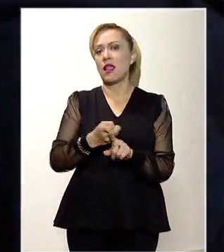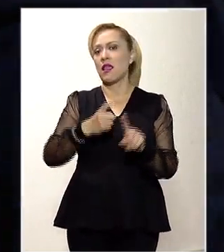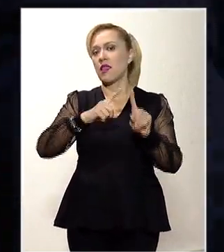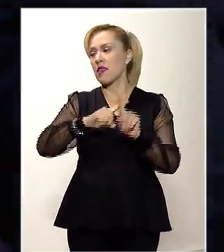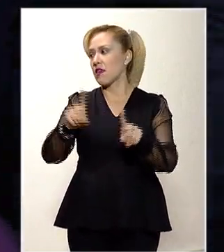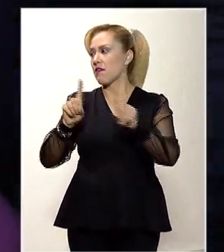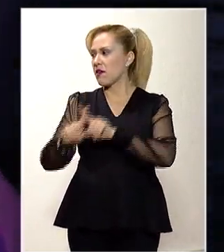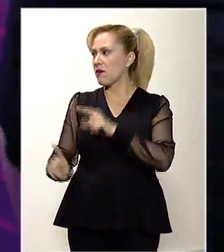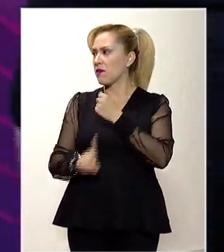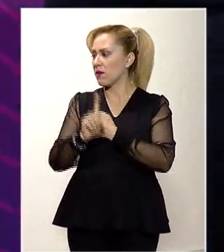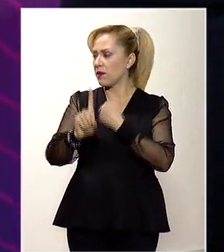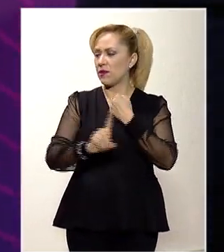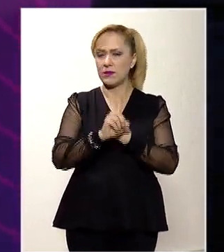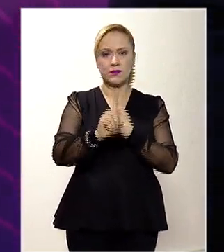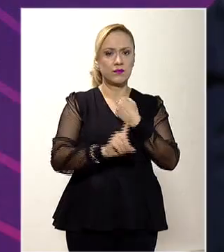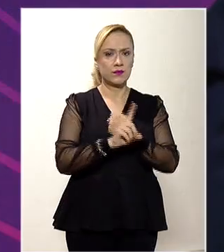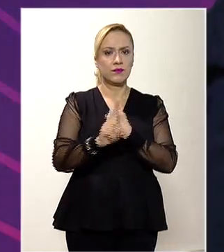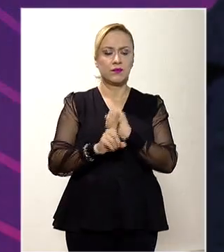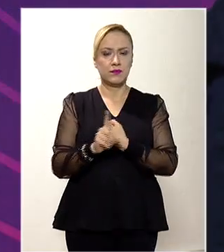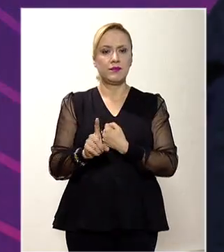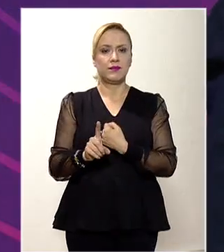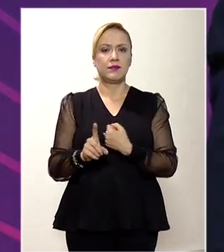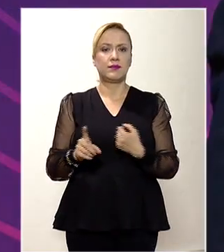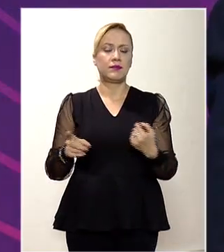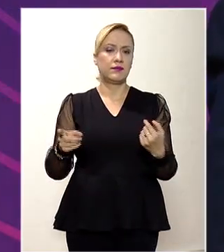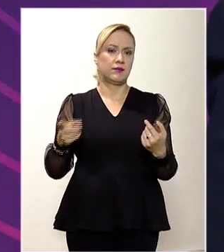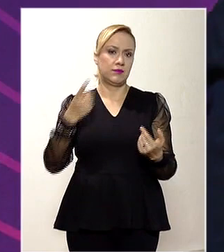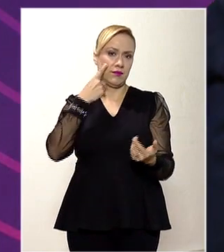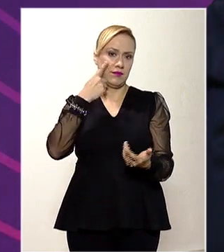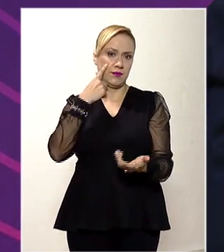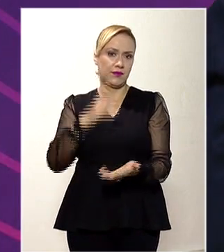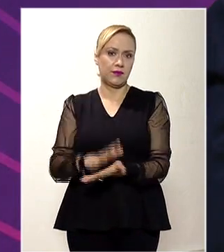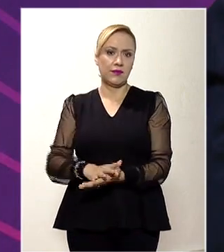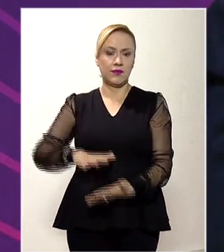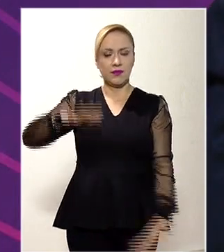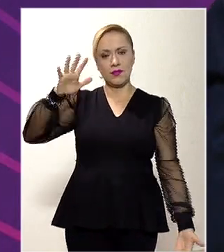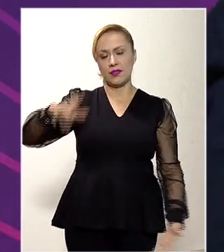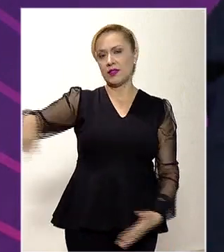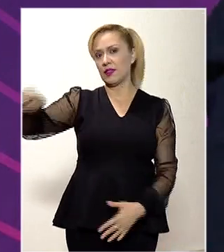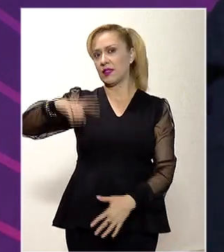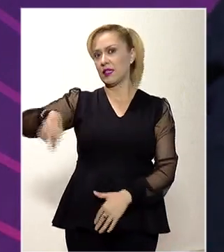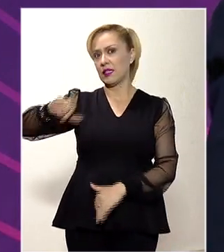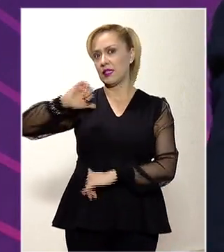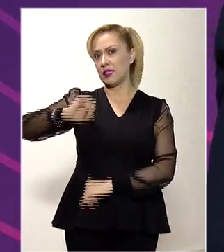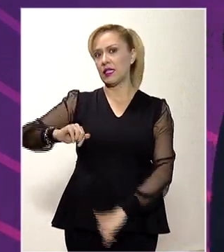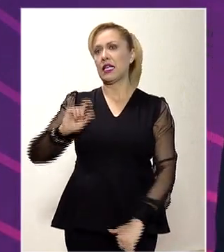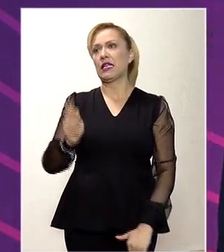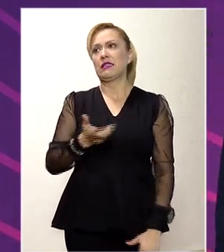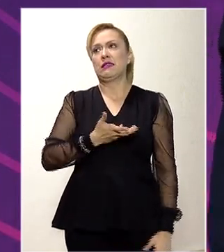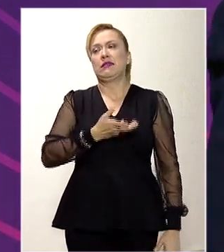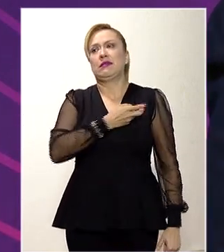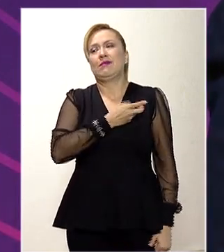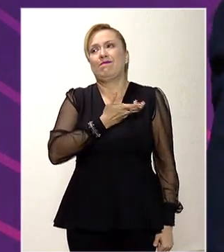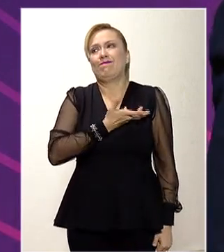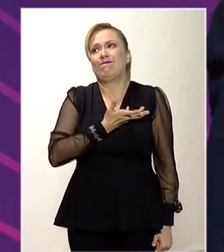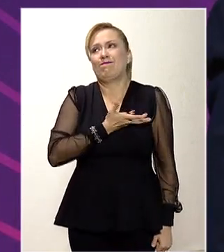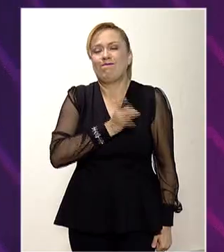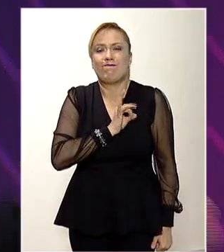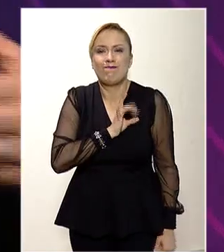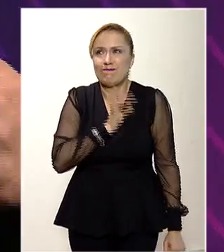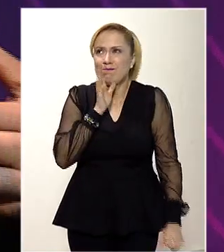distintas vejaciones, ¿no? Muchas cometidas directamente por la propia autoridad, lo primero que tienen es miedo de acercarse a una